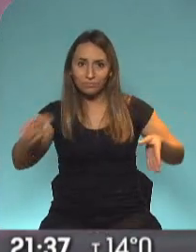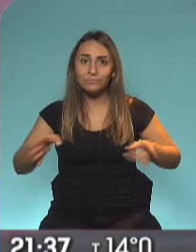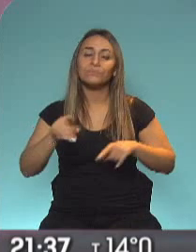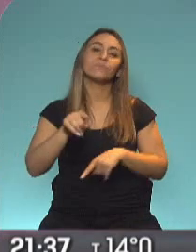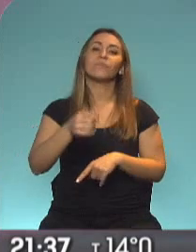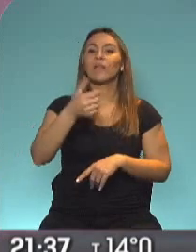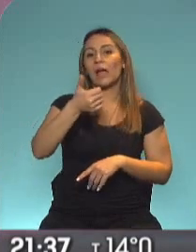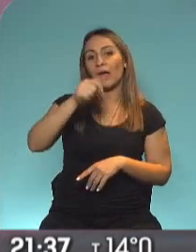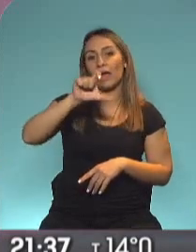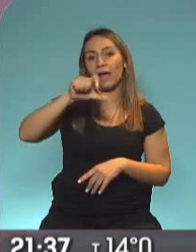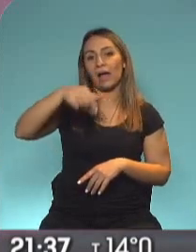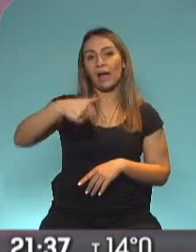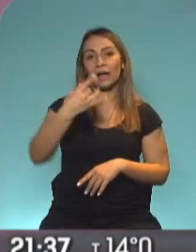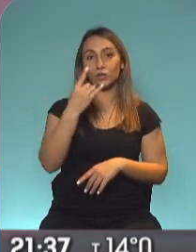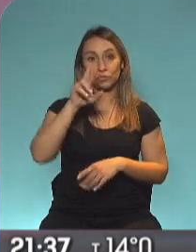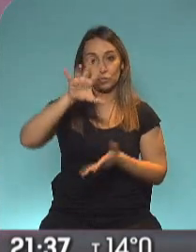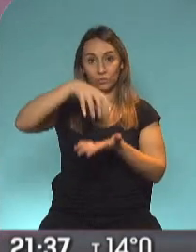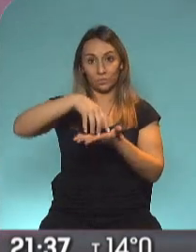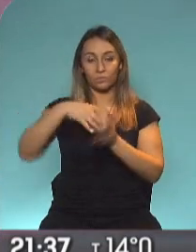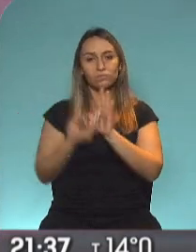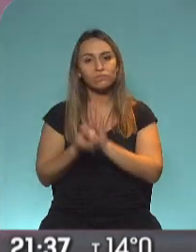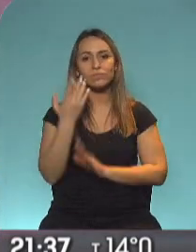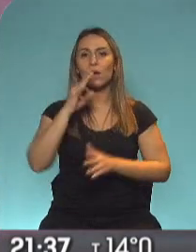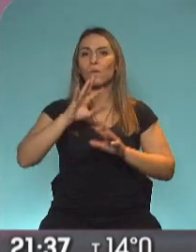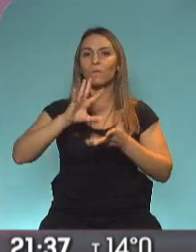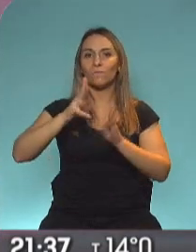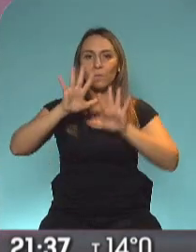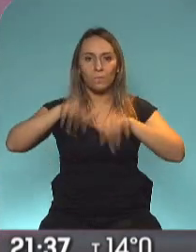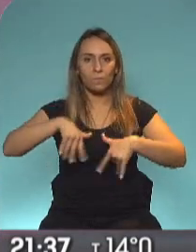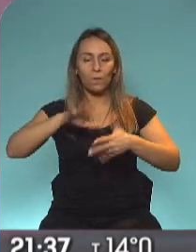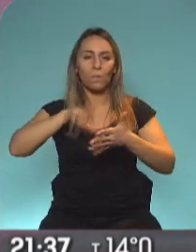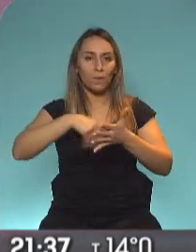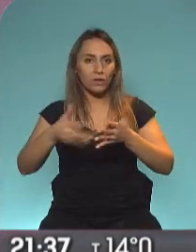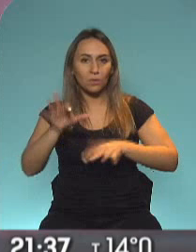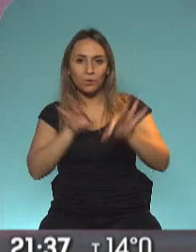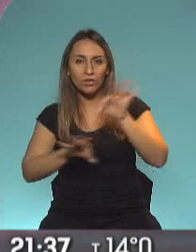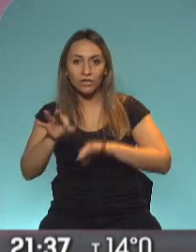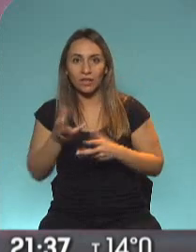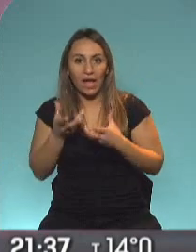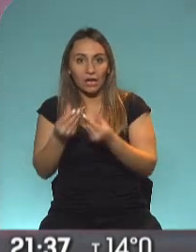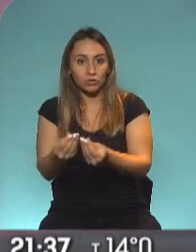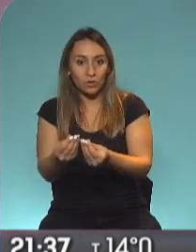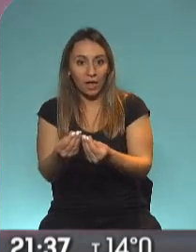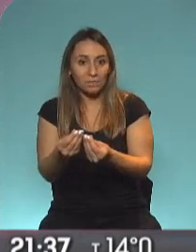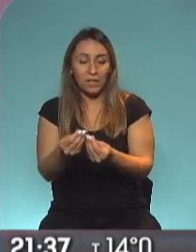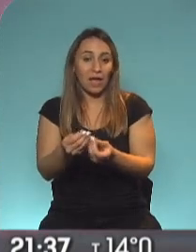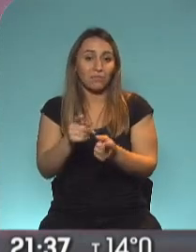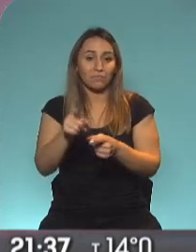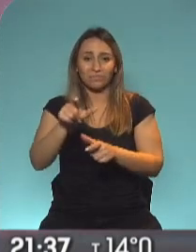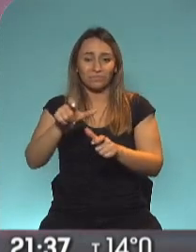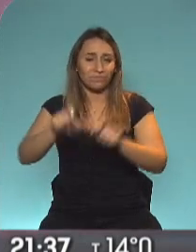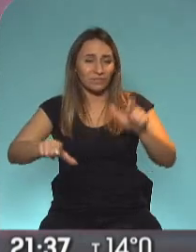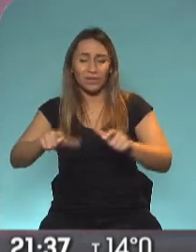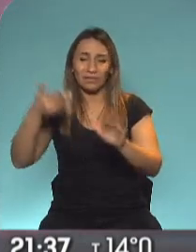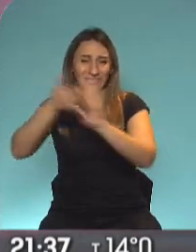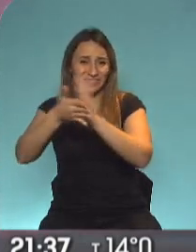para este 2020 es de 5.500 millones de dólares para los sirios. Bueno, a esta altura del partido